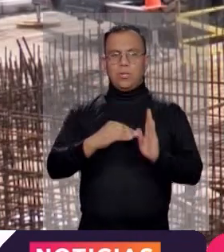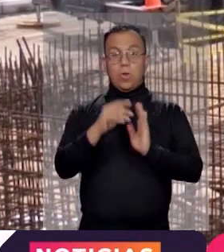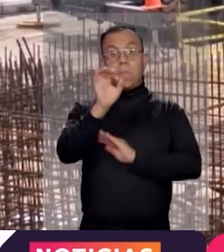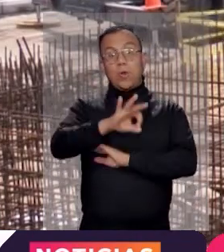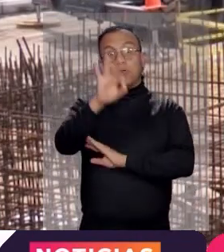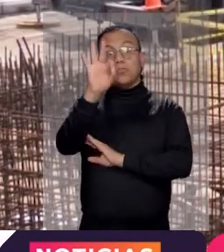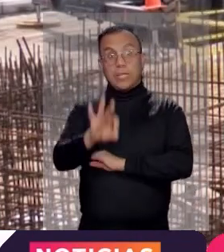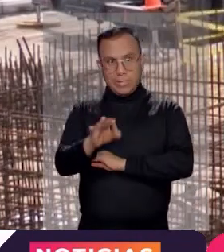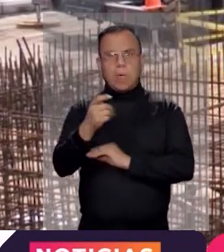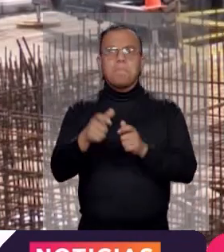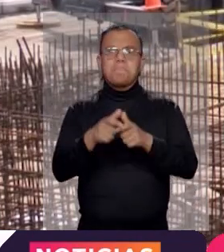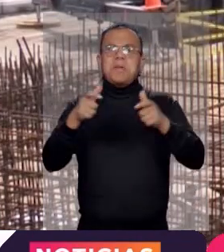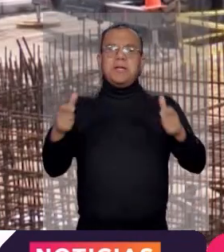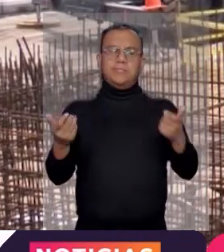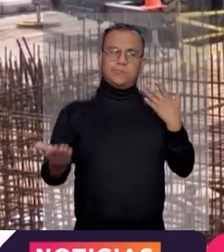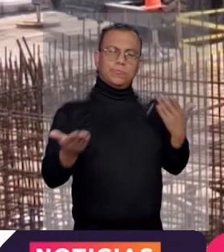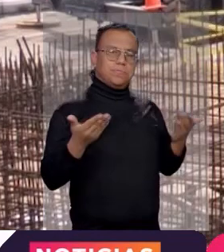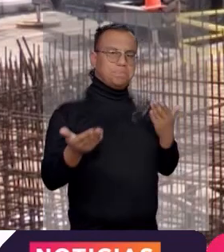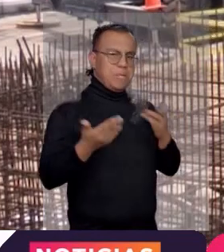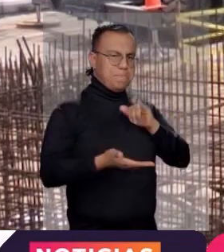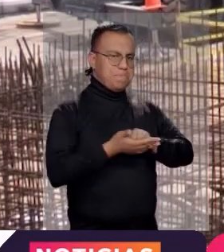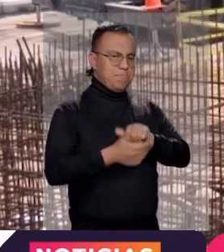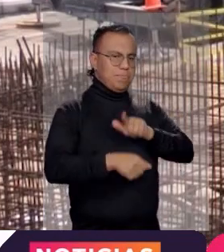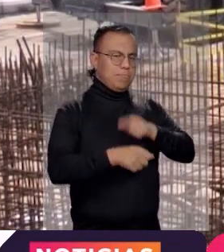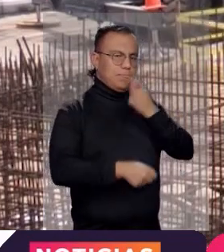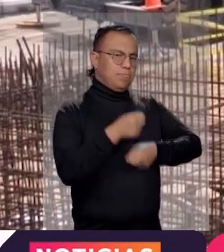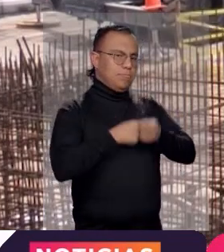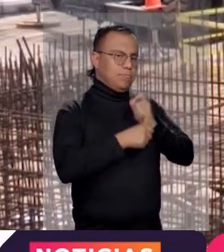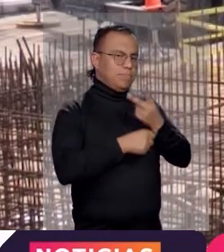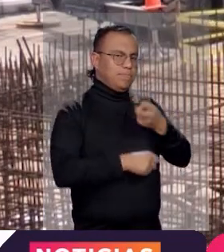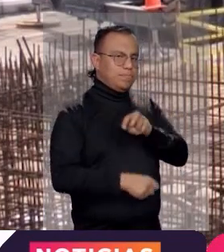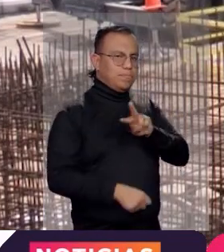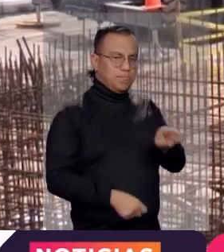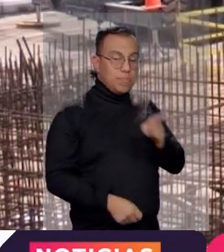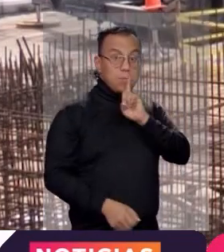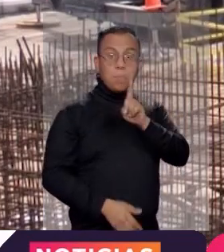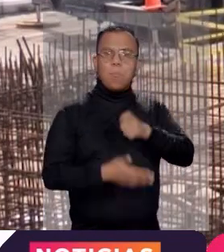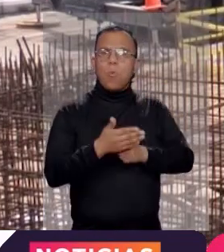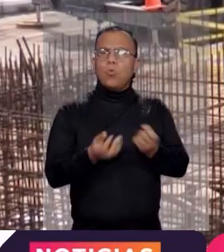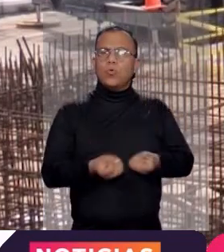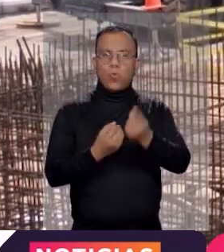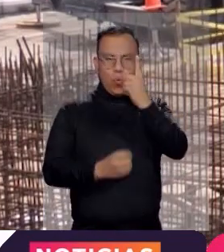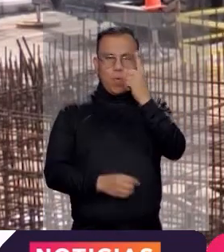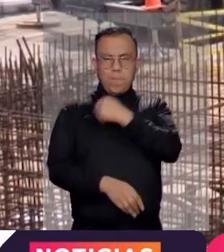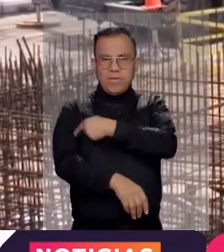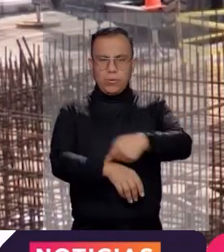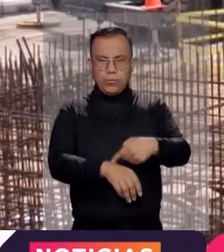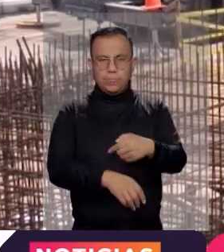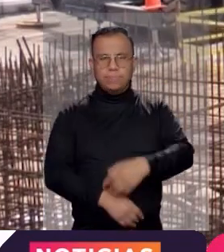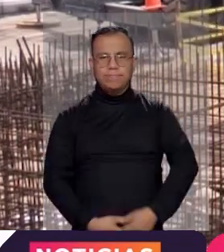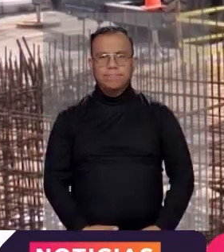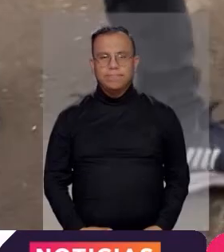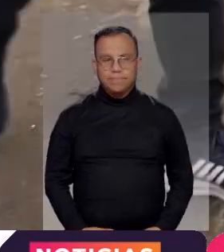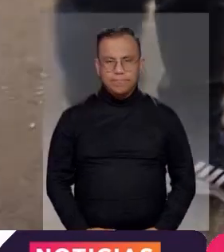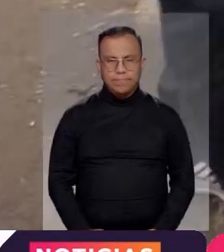de incremento comparado con el mismo periodo del 2021. Las multas llegan al millón de pesos.